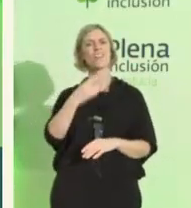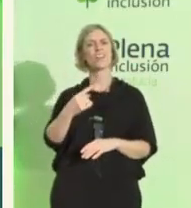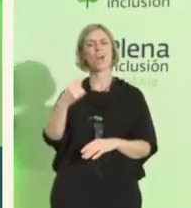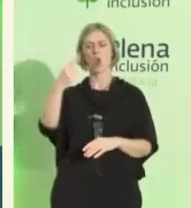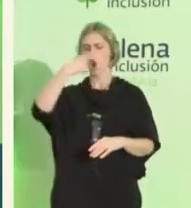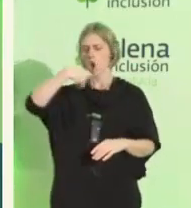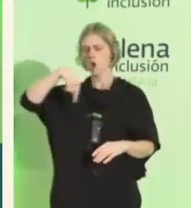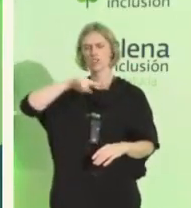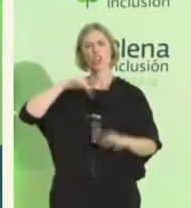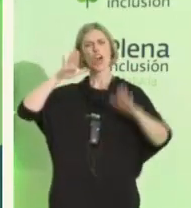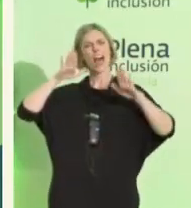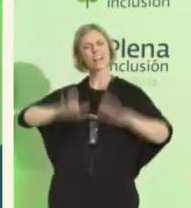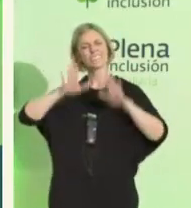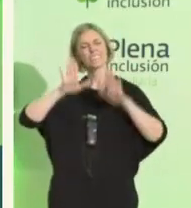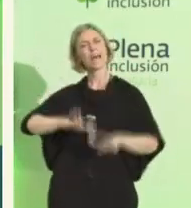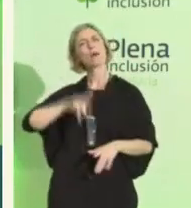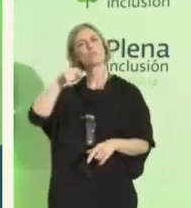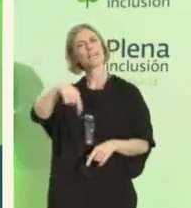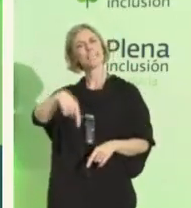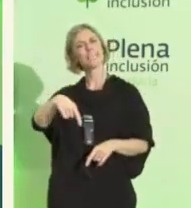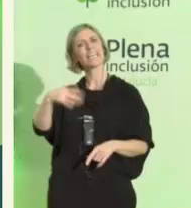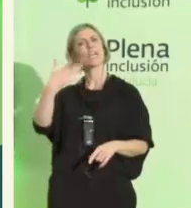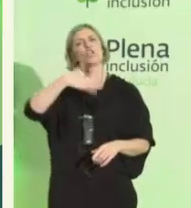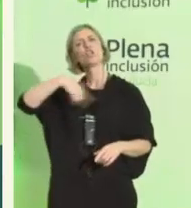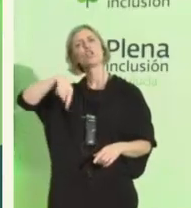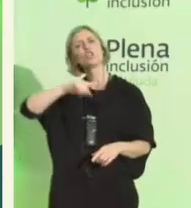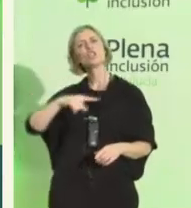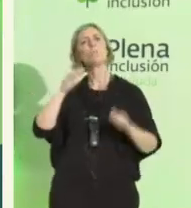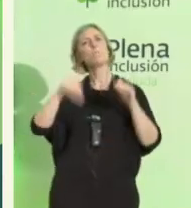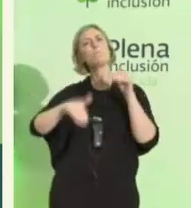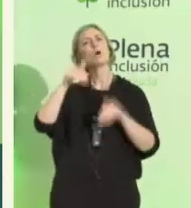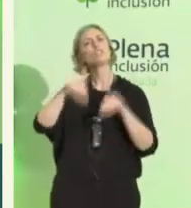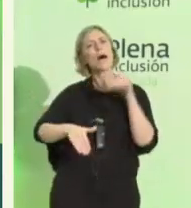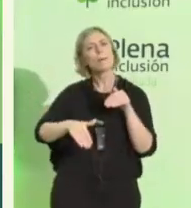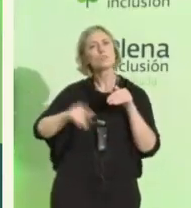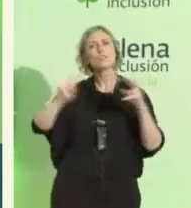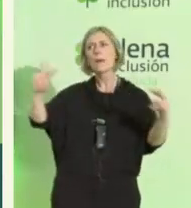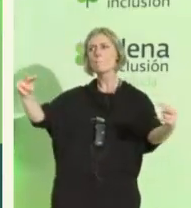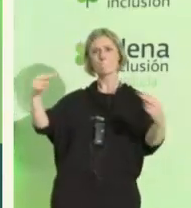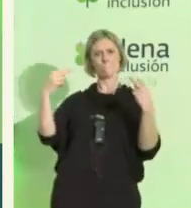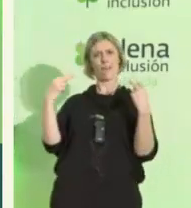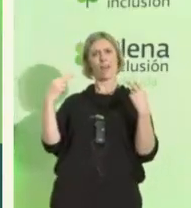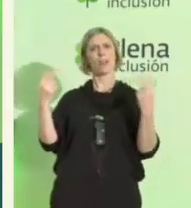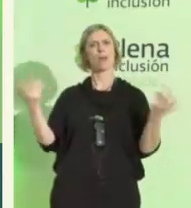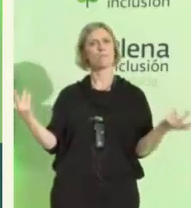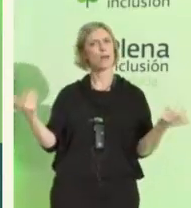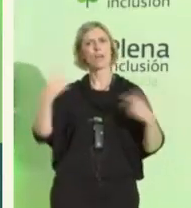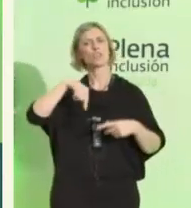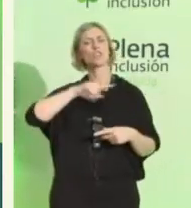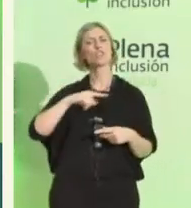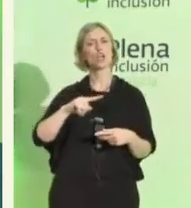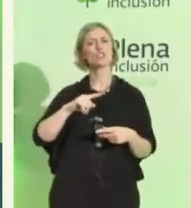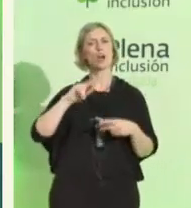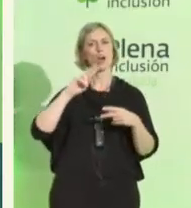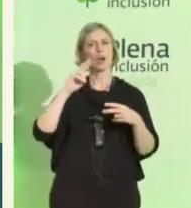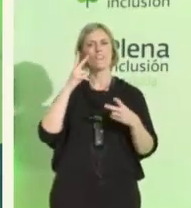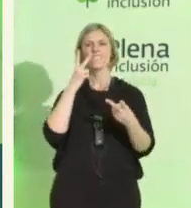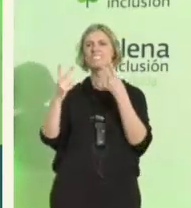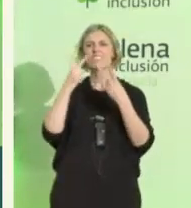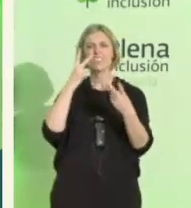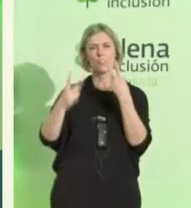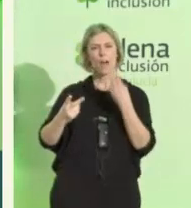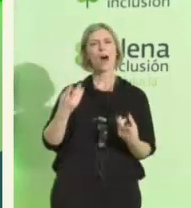cantamos votamos estamos acá miren no no no haga invisible estamos